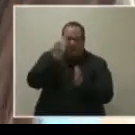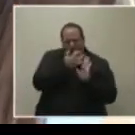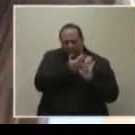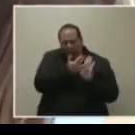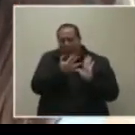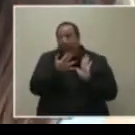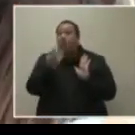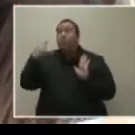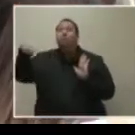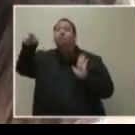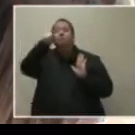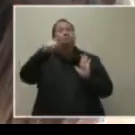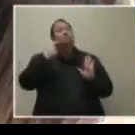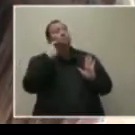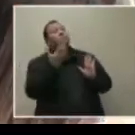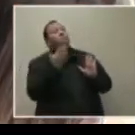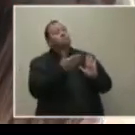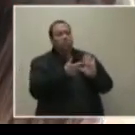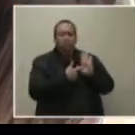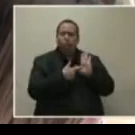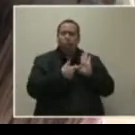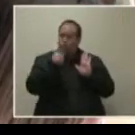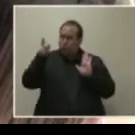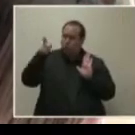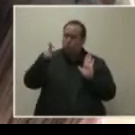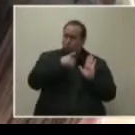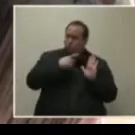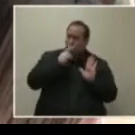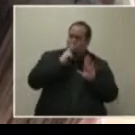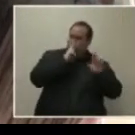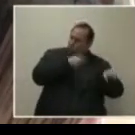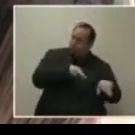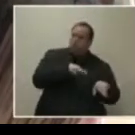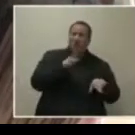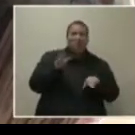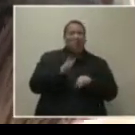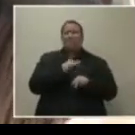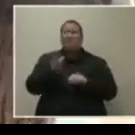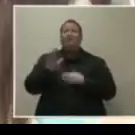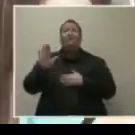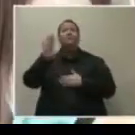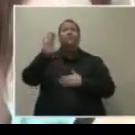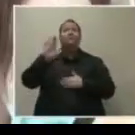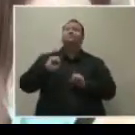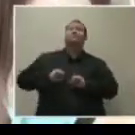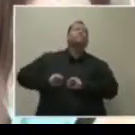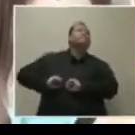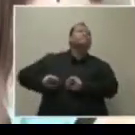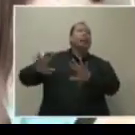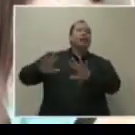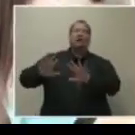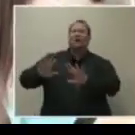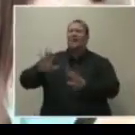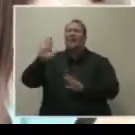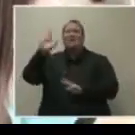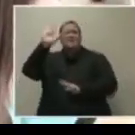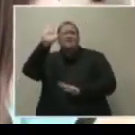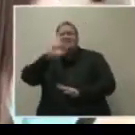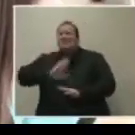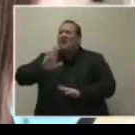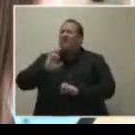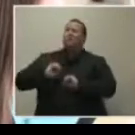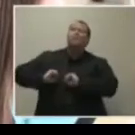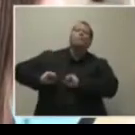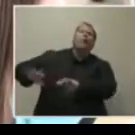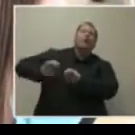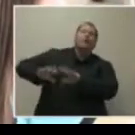gente y a la que te debes también. Porque el maldito fantasma de la impunidad va a rodearlos, sobre todo por el